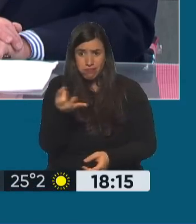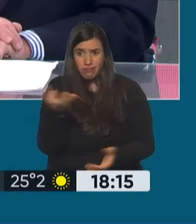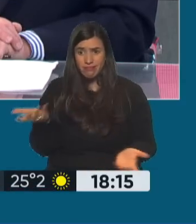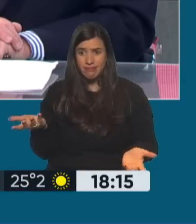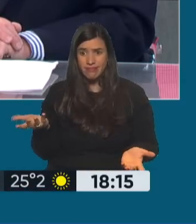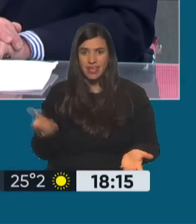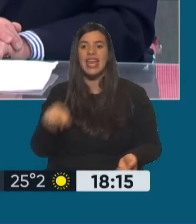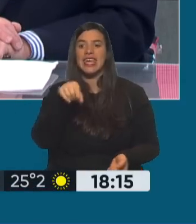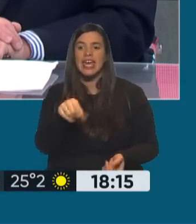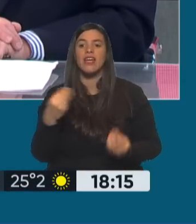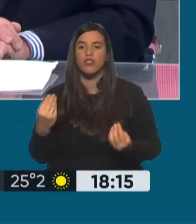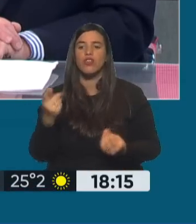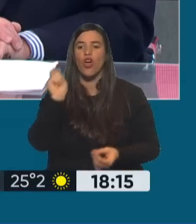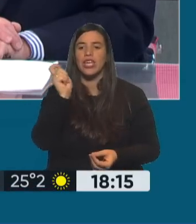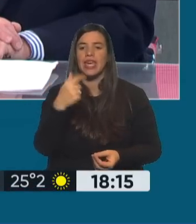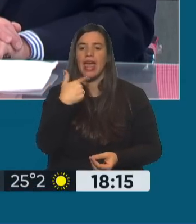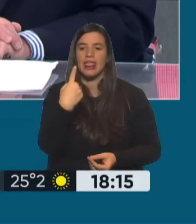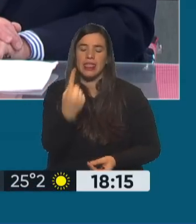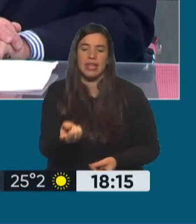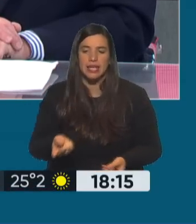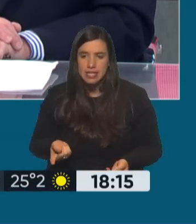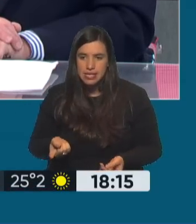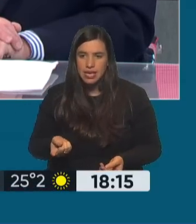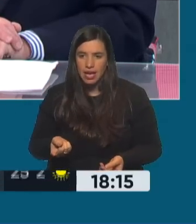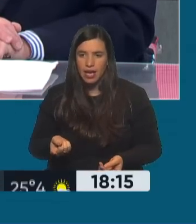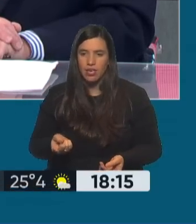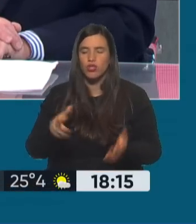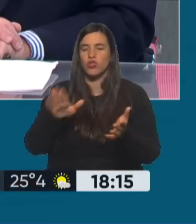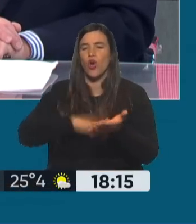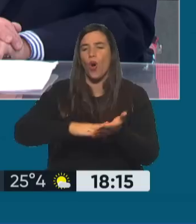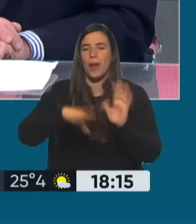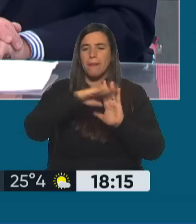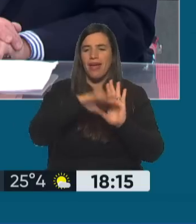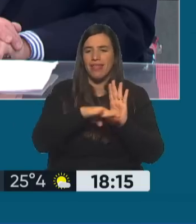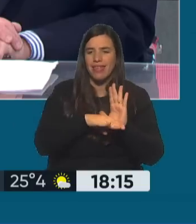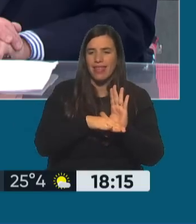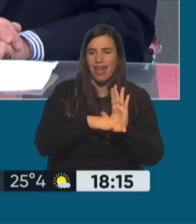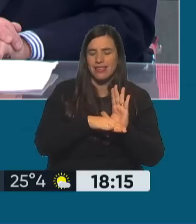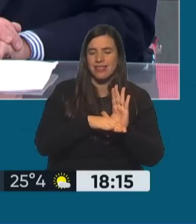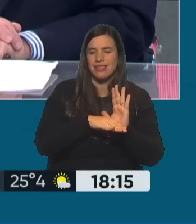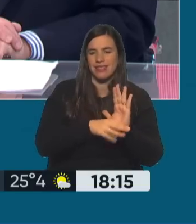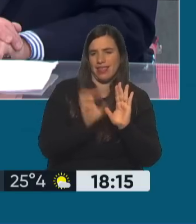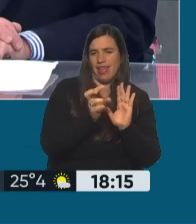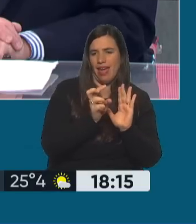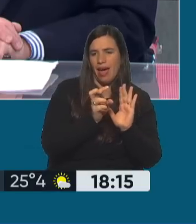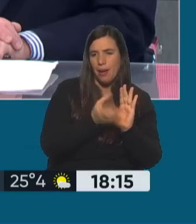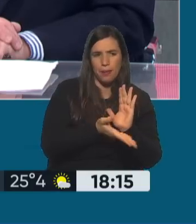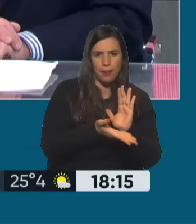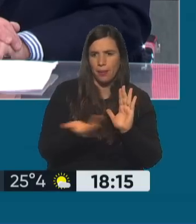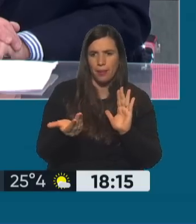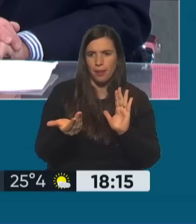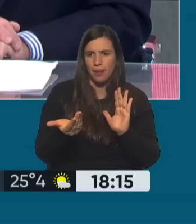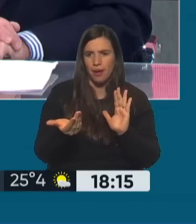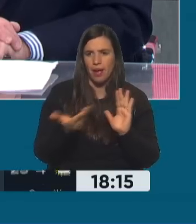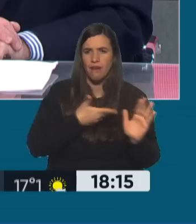va a cuestionar la Corte Suprema también? Las medidas de evaluación o el pedido de evaluación que hace, por ejemplo, ahora el Fondo Monetario Internacional. ¿Cómo? ¿Va a